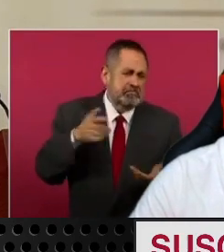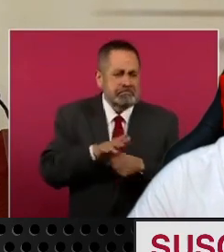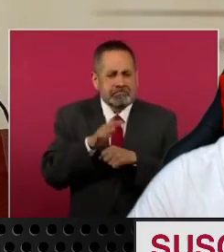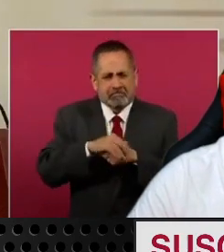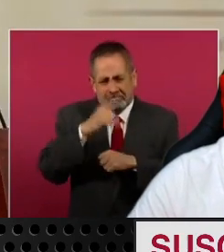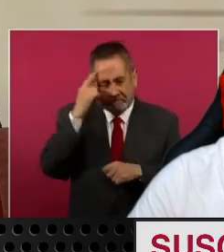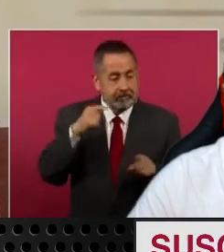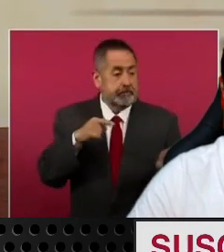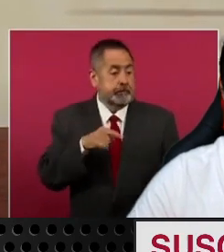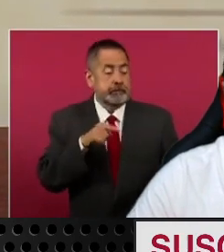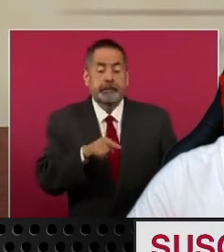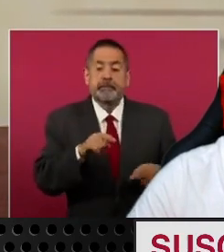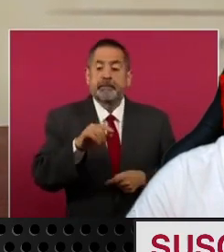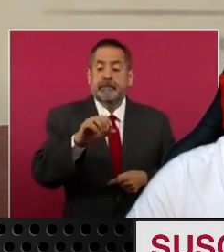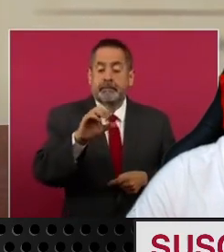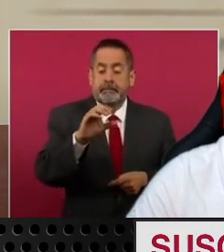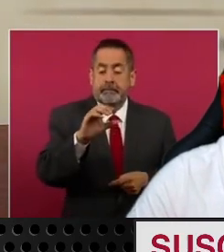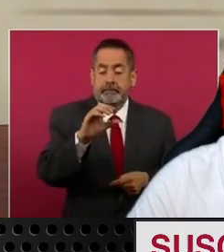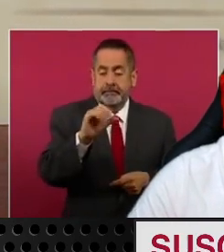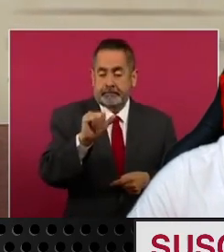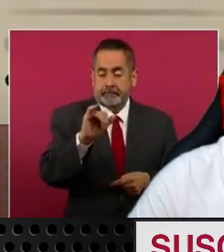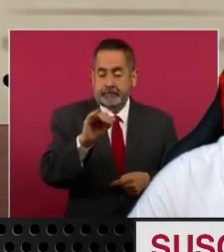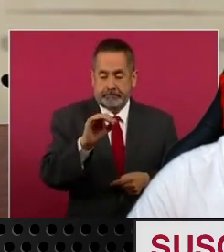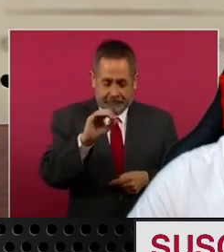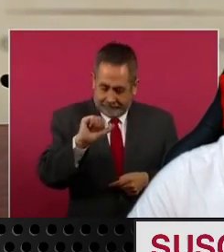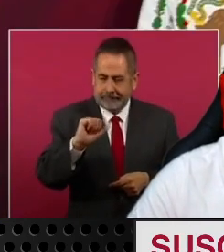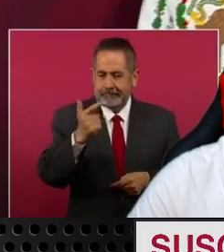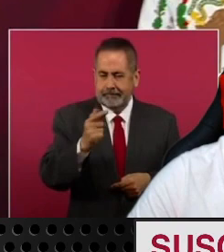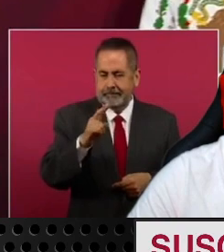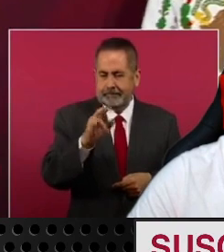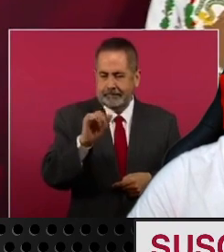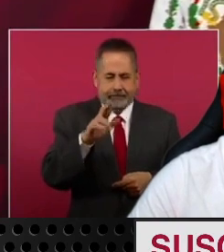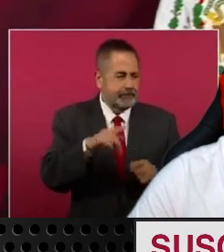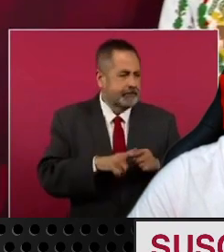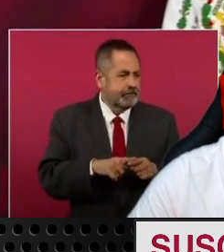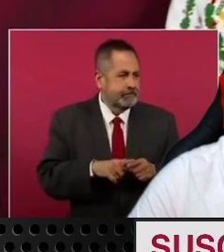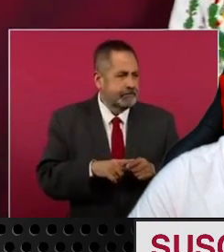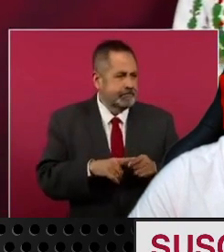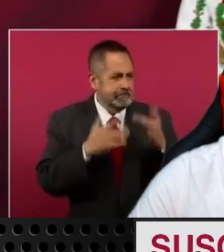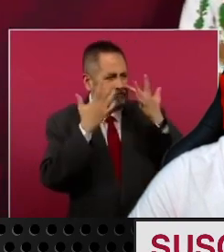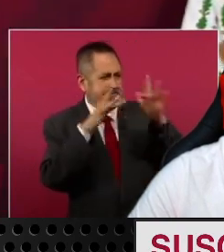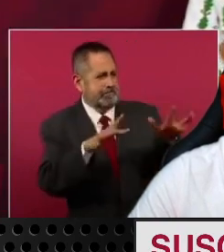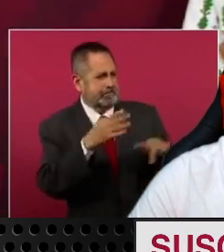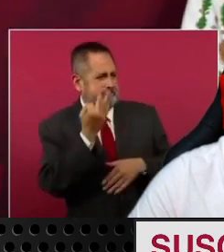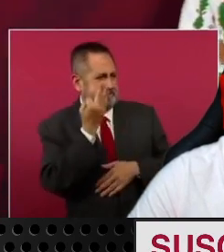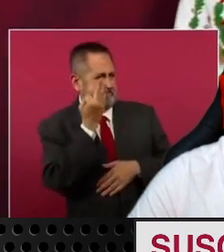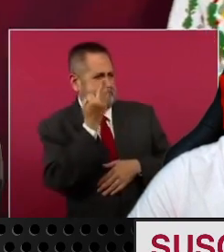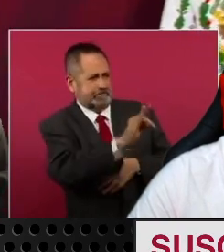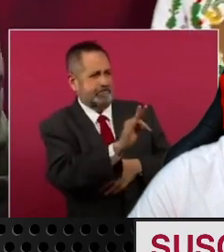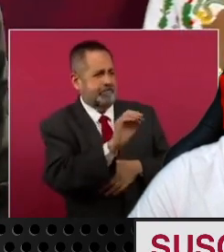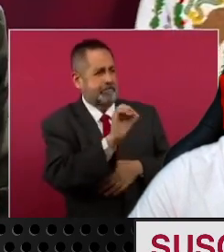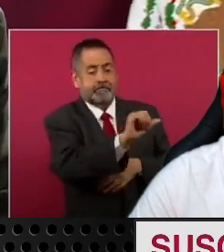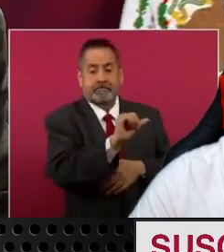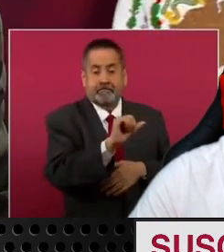a Héctor Aguilar camión cambiar de bando chaquetear